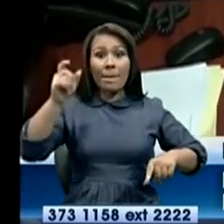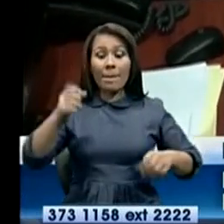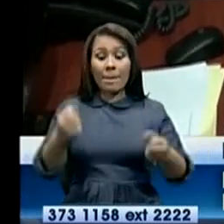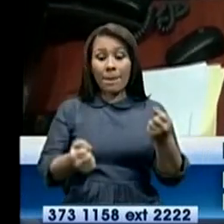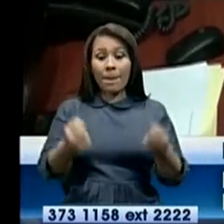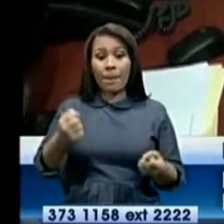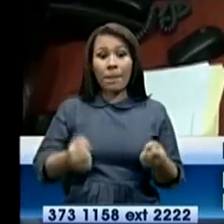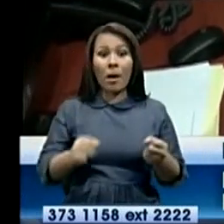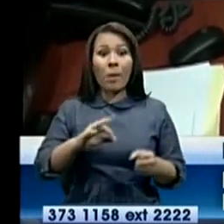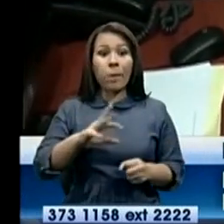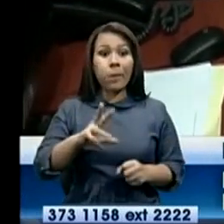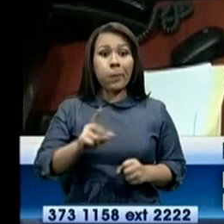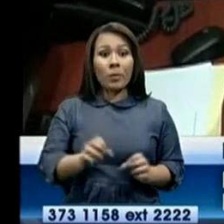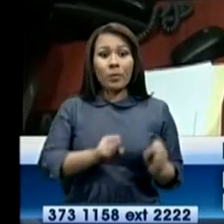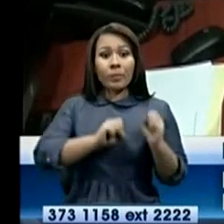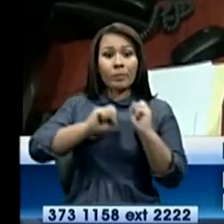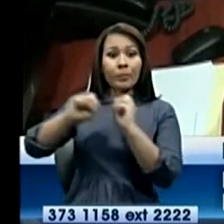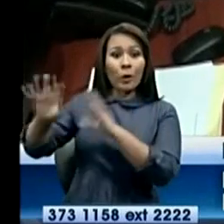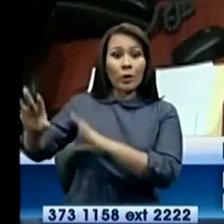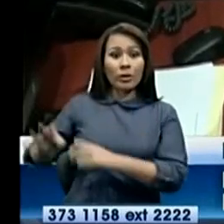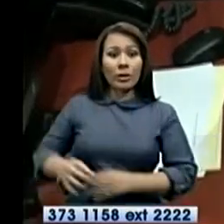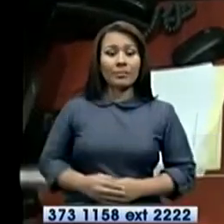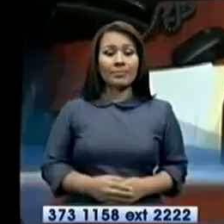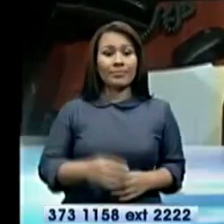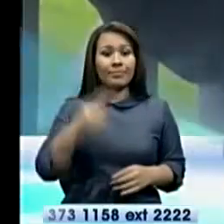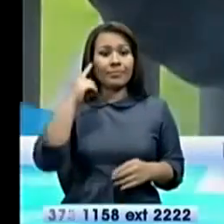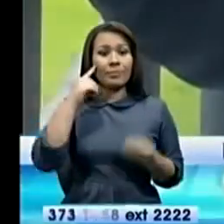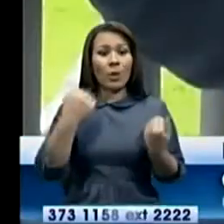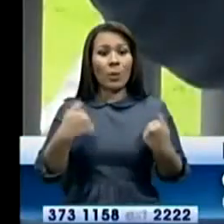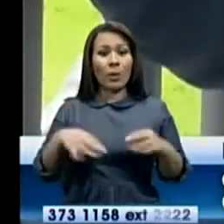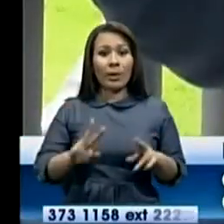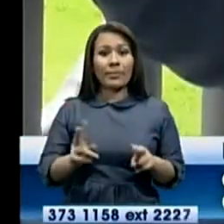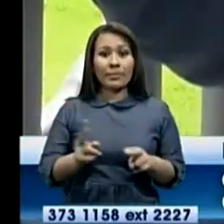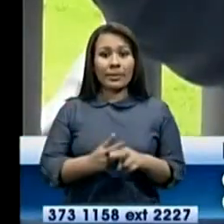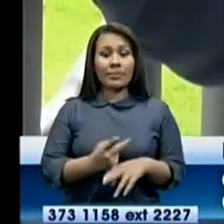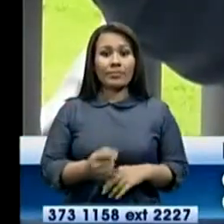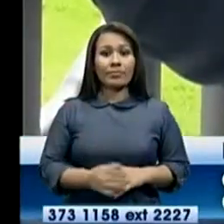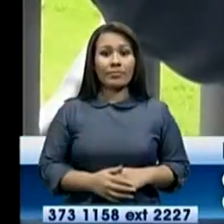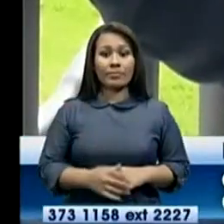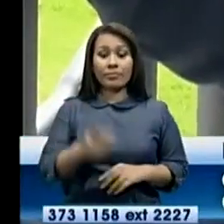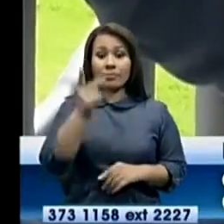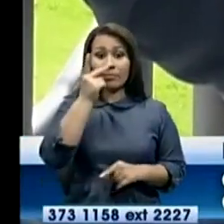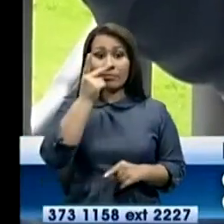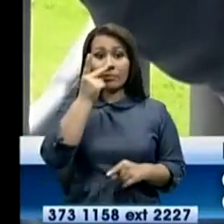allá para descartar cualquier sospecha. Le habían cortado